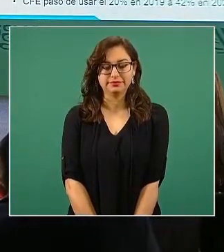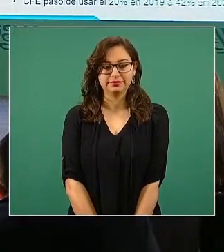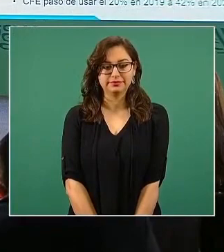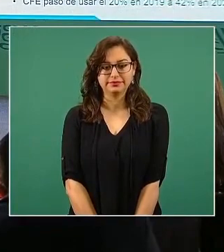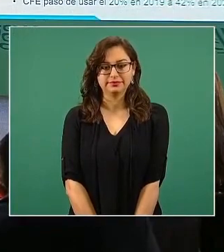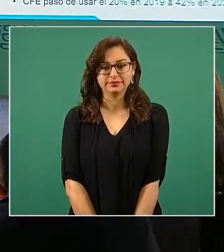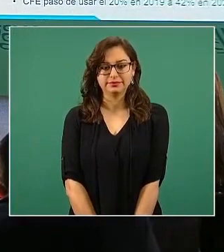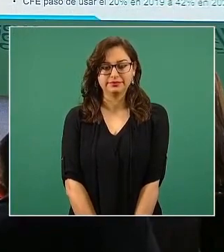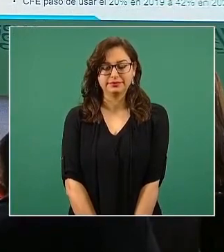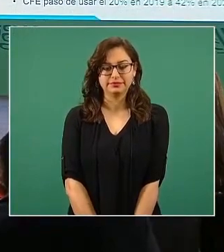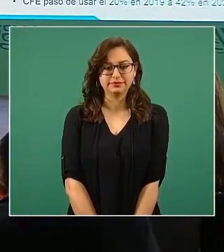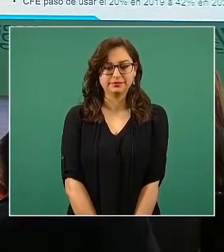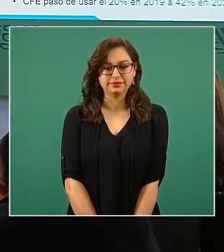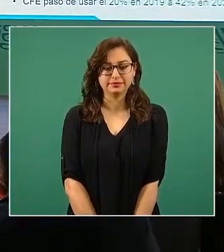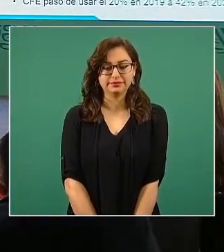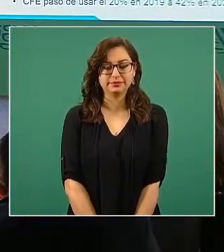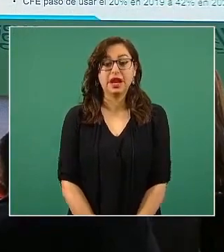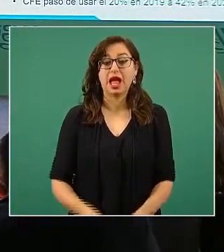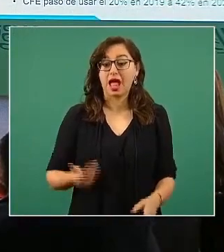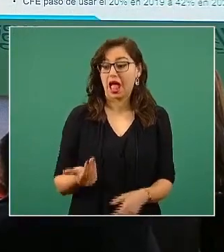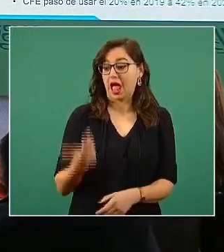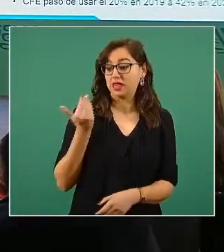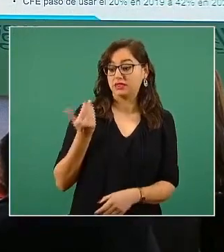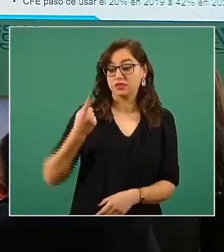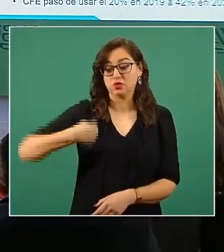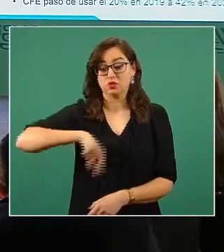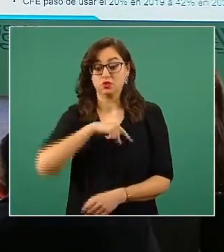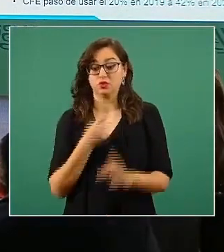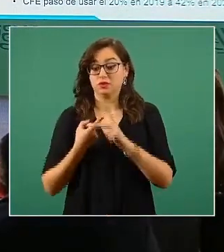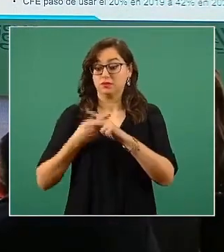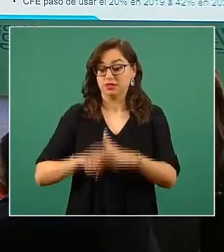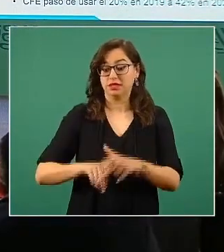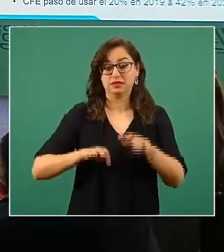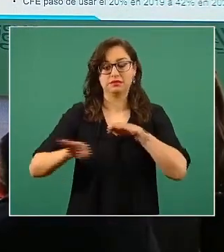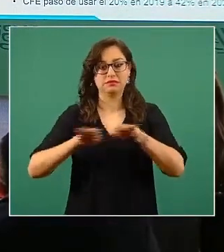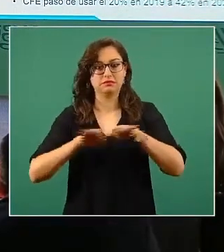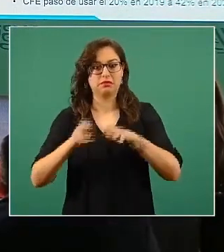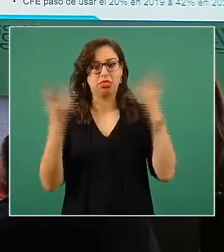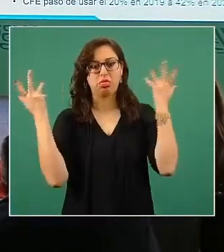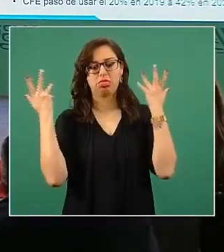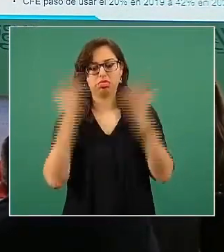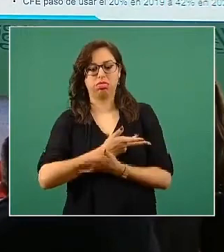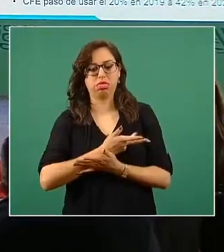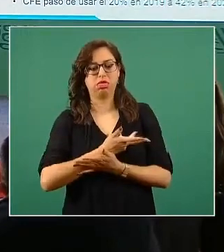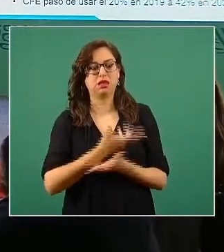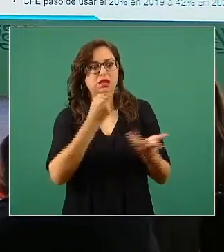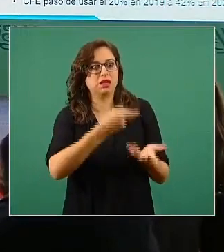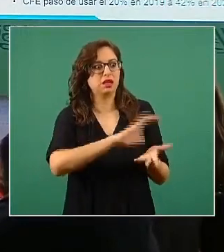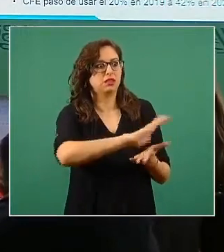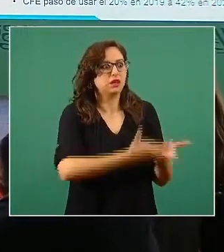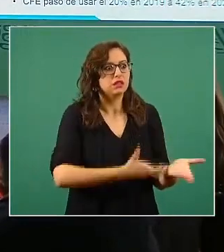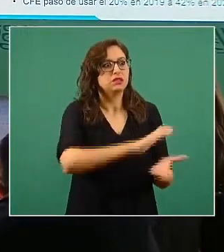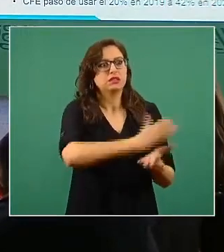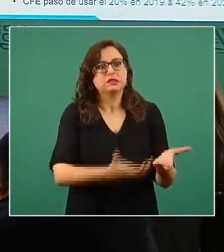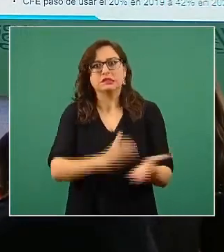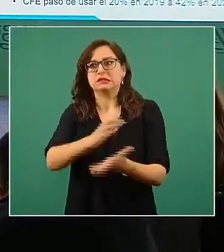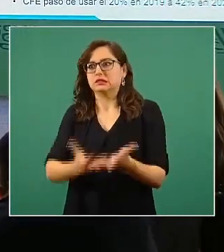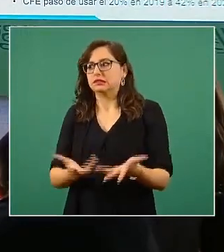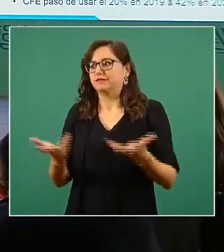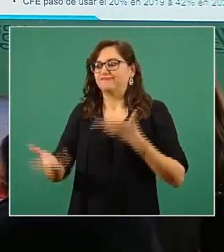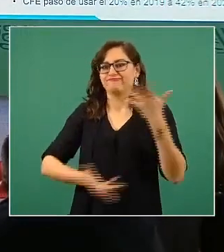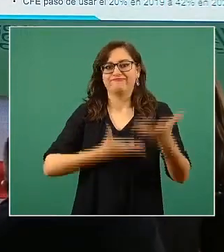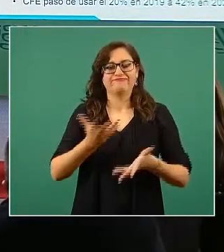actual, cuando llegamos nosotros, pues está cargando. Por eso se hizo también renegociación de ciertos